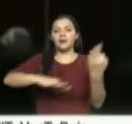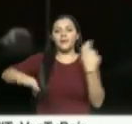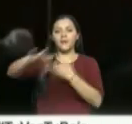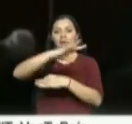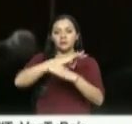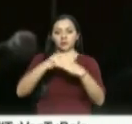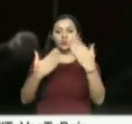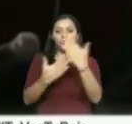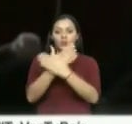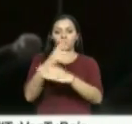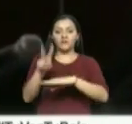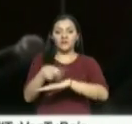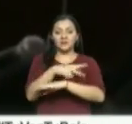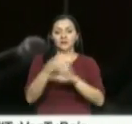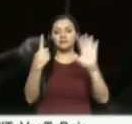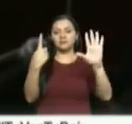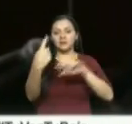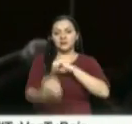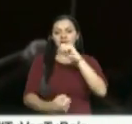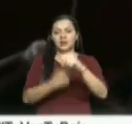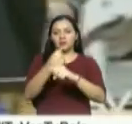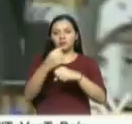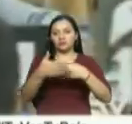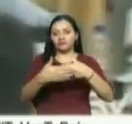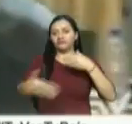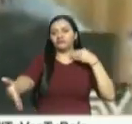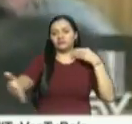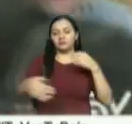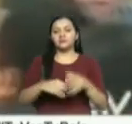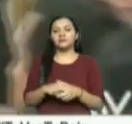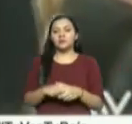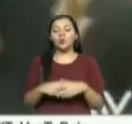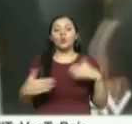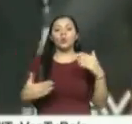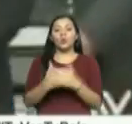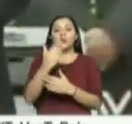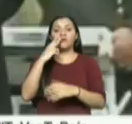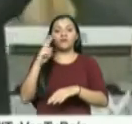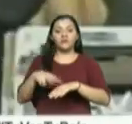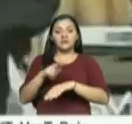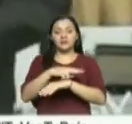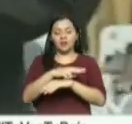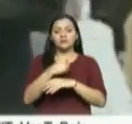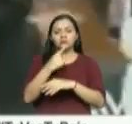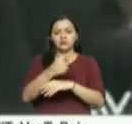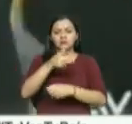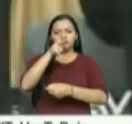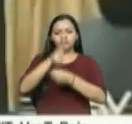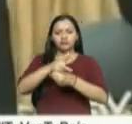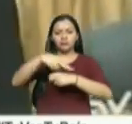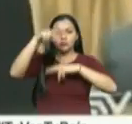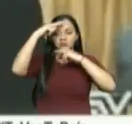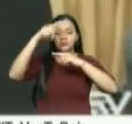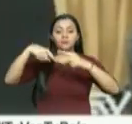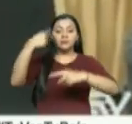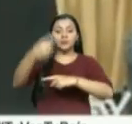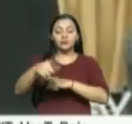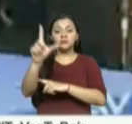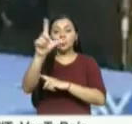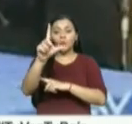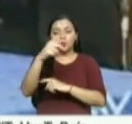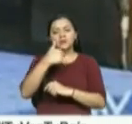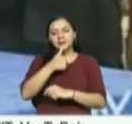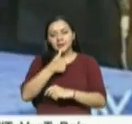Chiriboga por los próximos 6 años. El nuevo fiscal anunció un diálogo con la prensa el próximo lunes para responder a todas